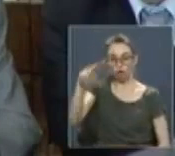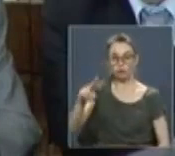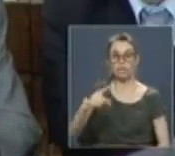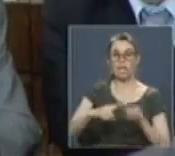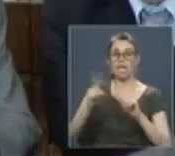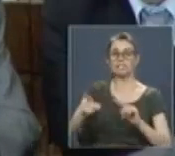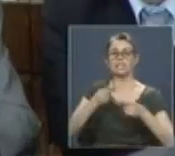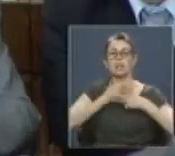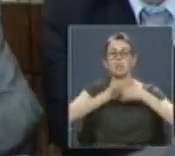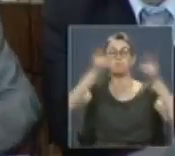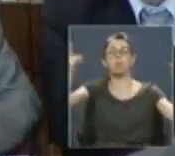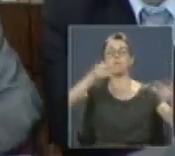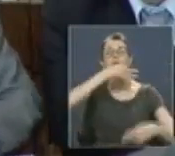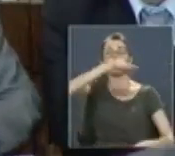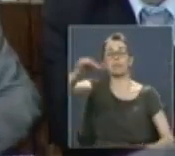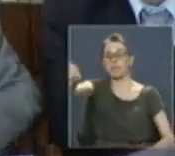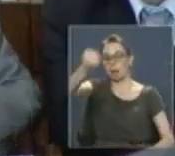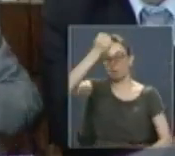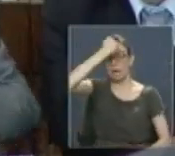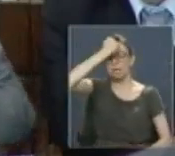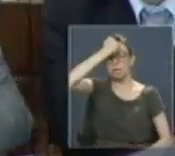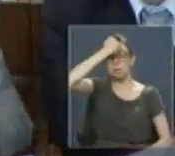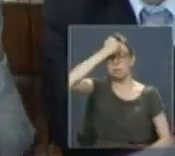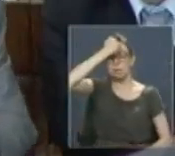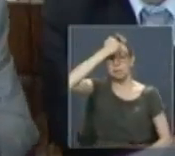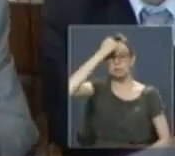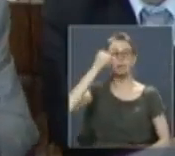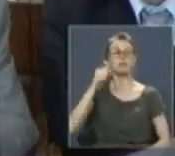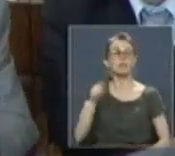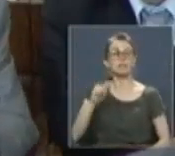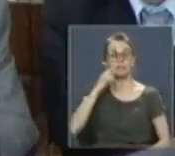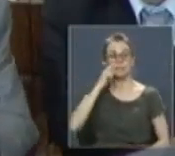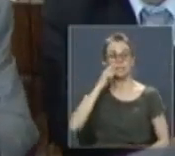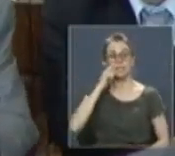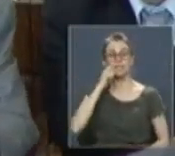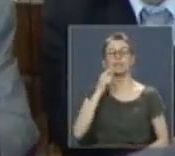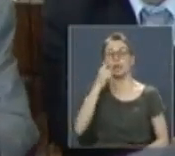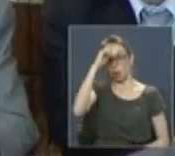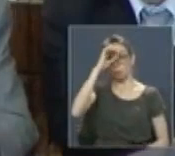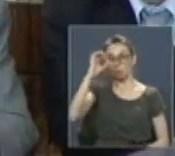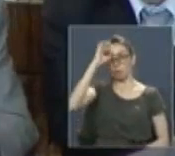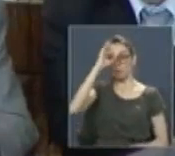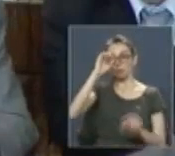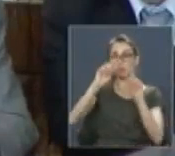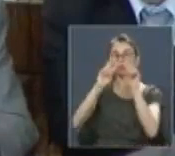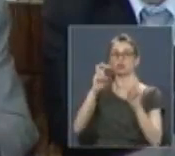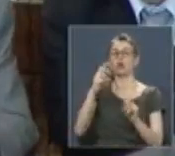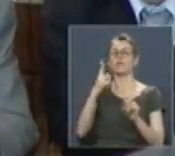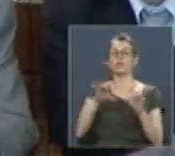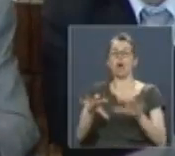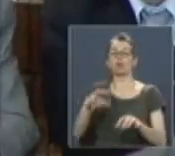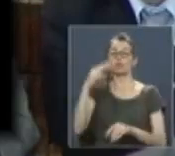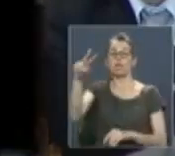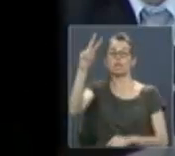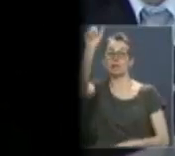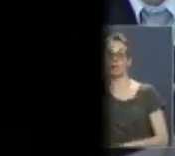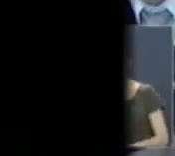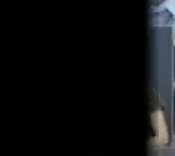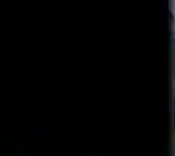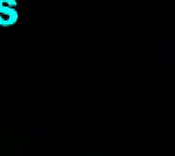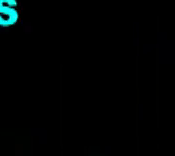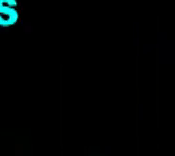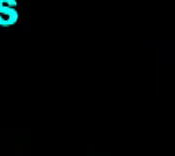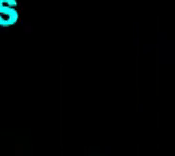declaración pública de arrepentimiento, lo cual evidentemente importa un juicio de valor sobre un hecho propio. Por último,